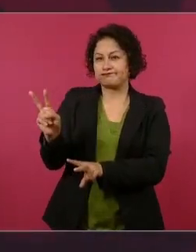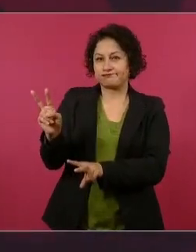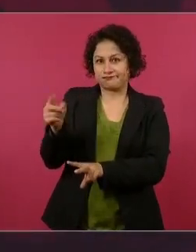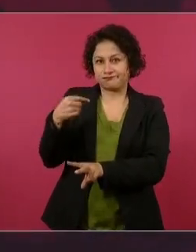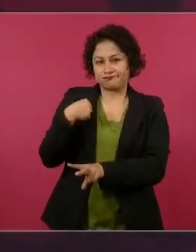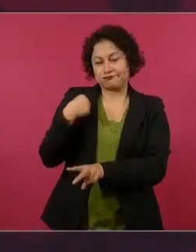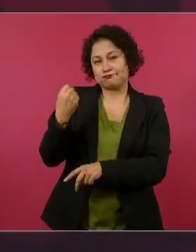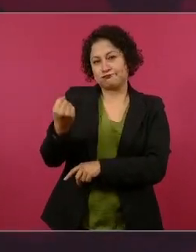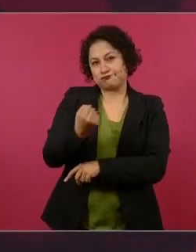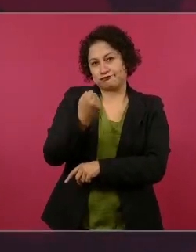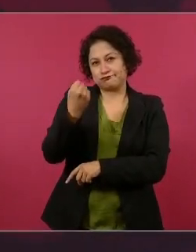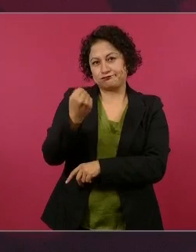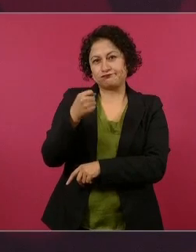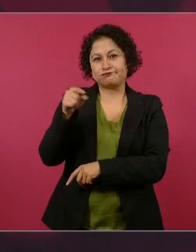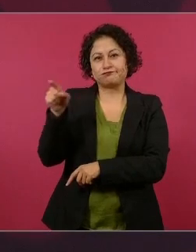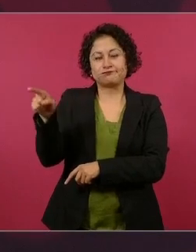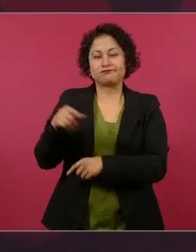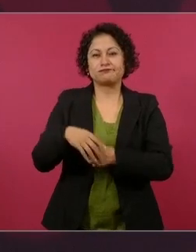de la quinta.